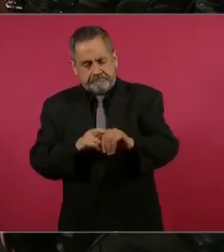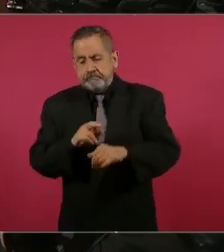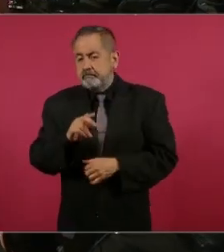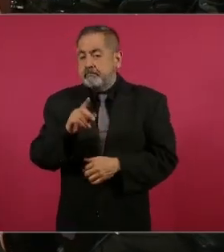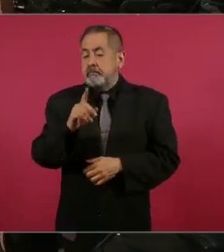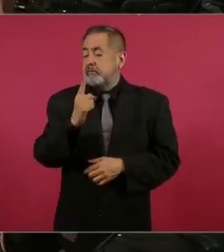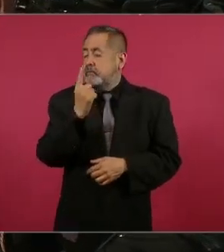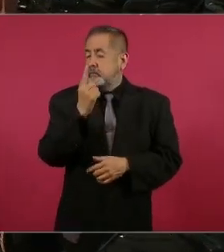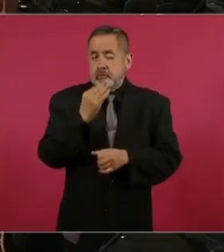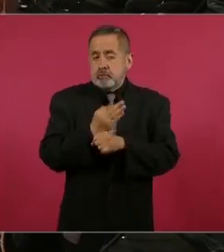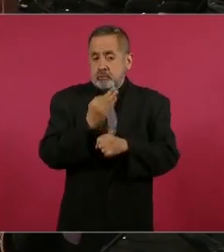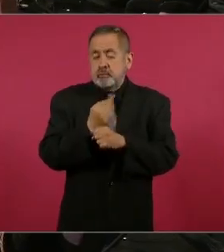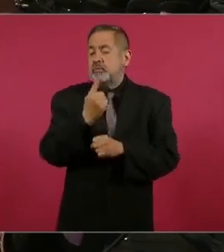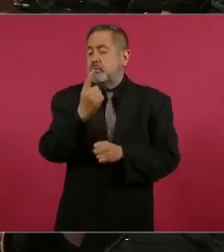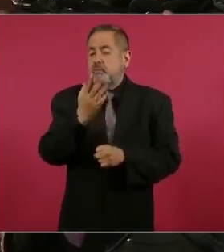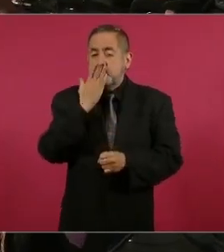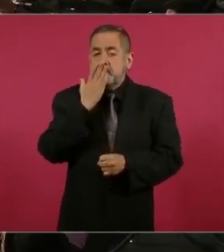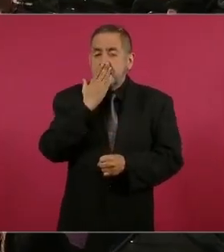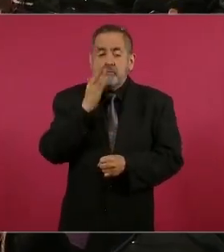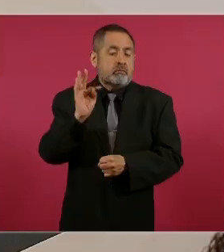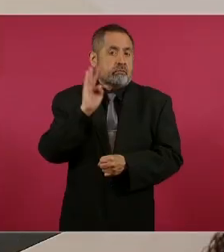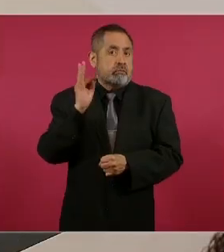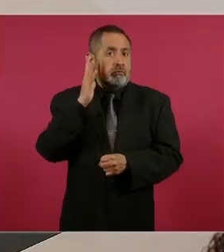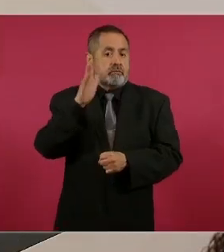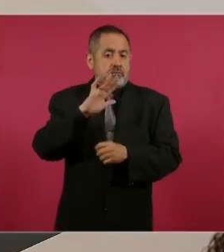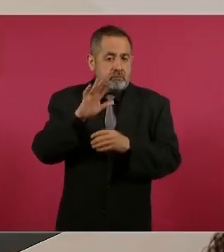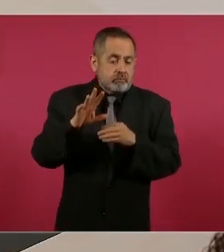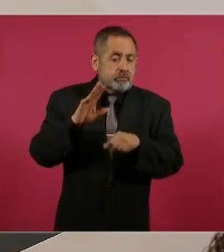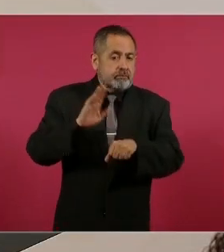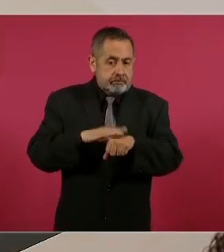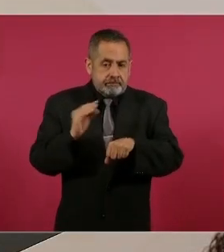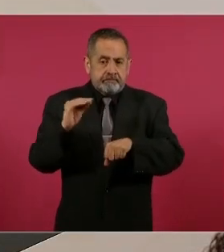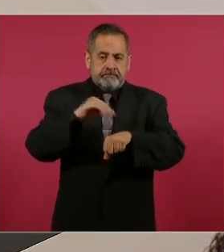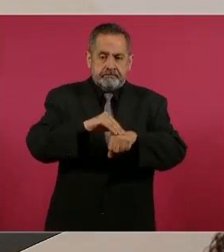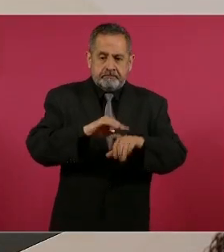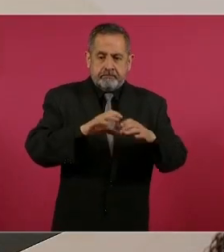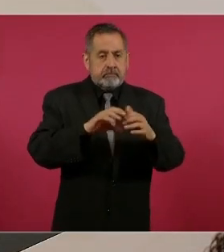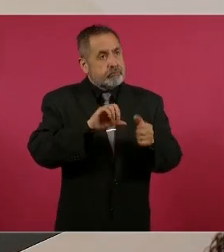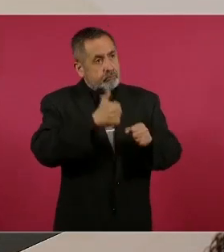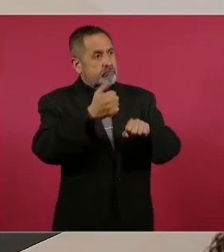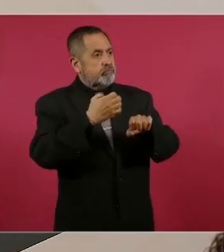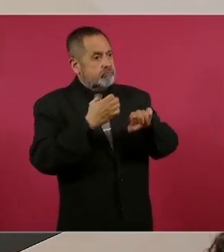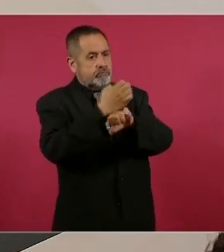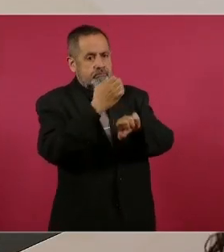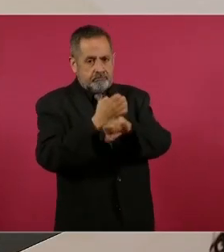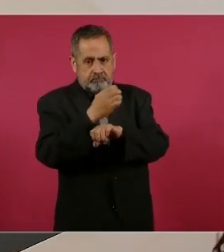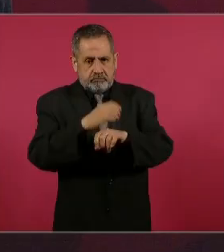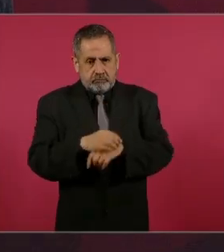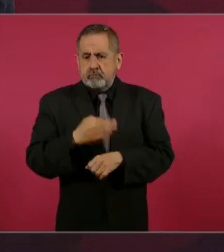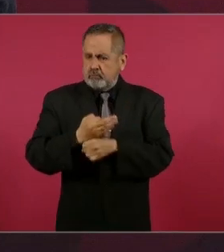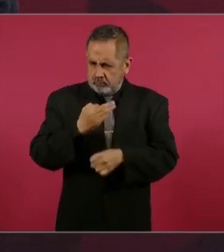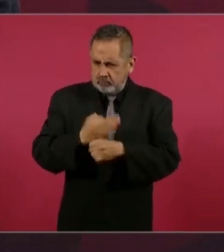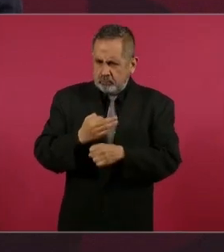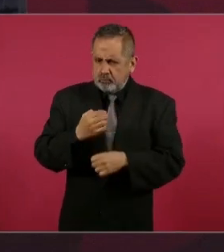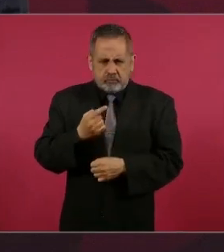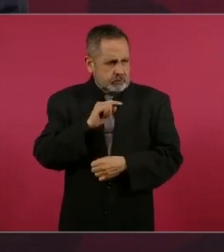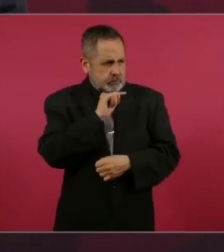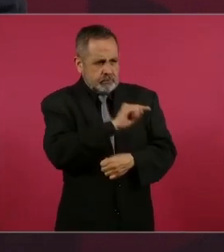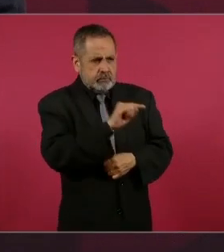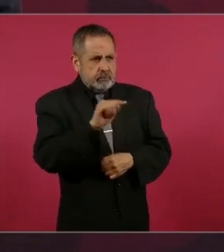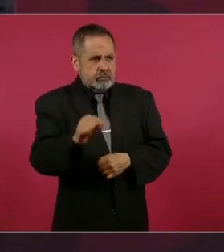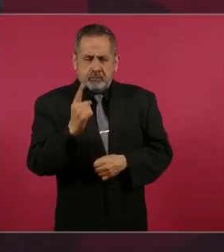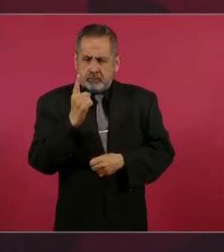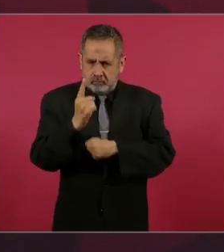Es probable que ya se incluya otros estados en donde ya año con año se apoya, y ya lo que